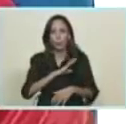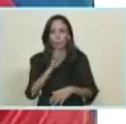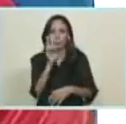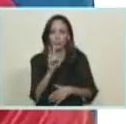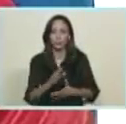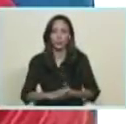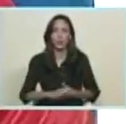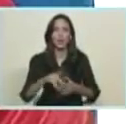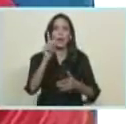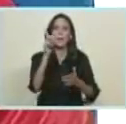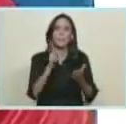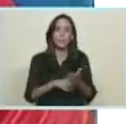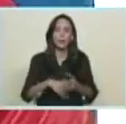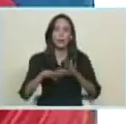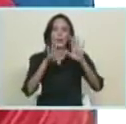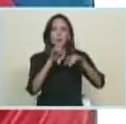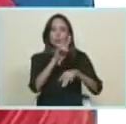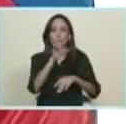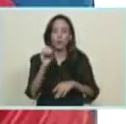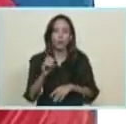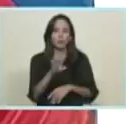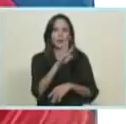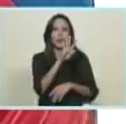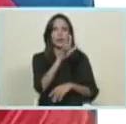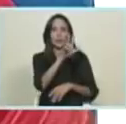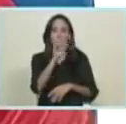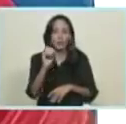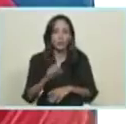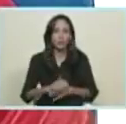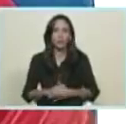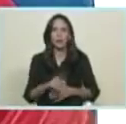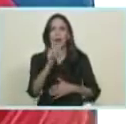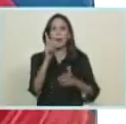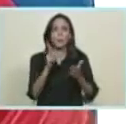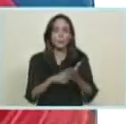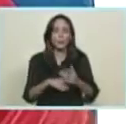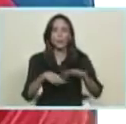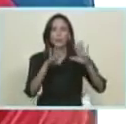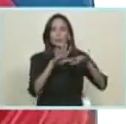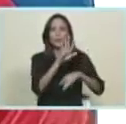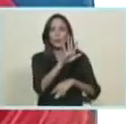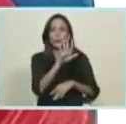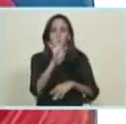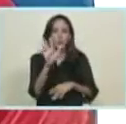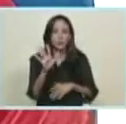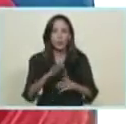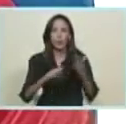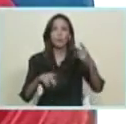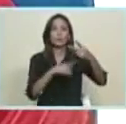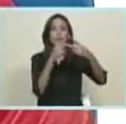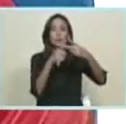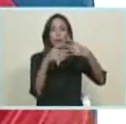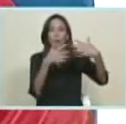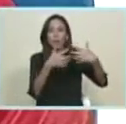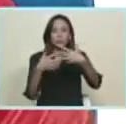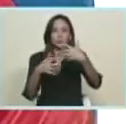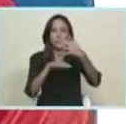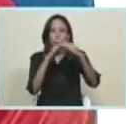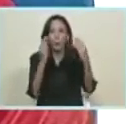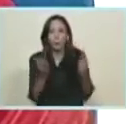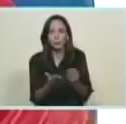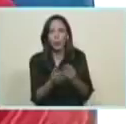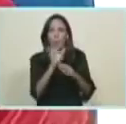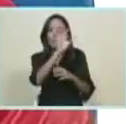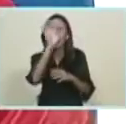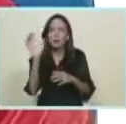1930, 1940, 42, 45, la Segunda Guerra Mundial. Los países llamados de la